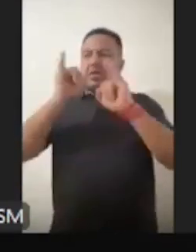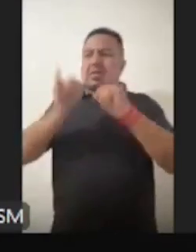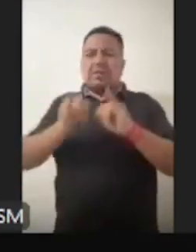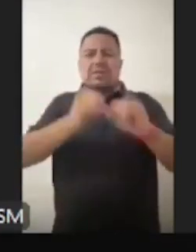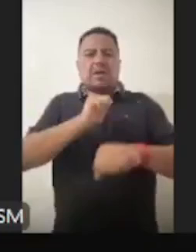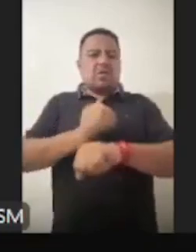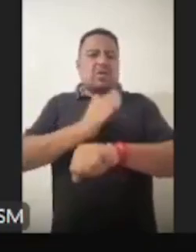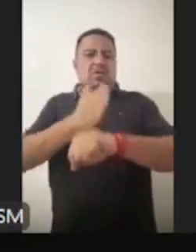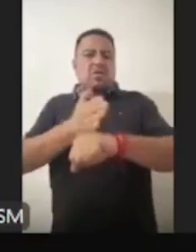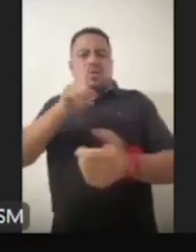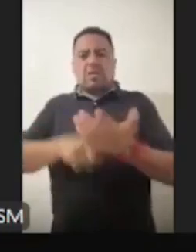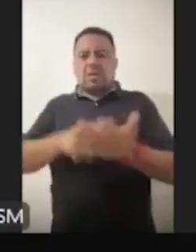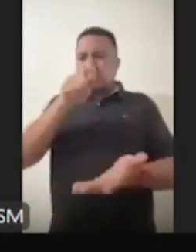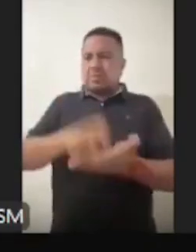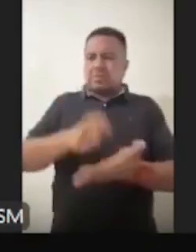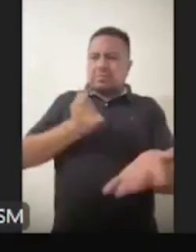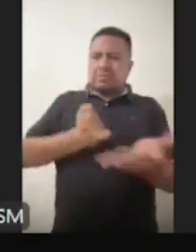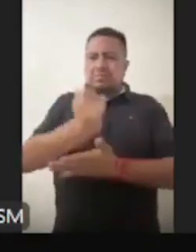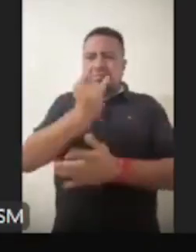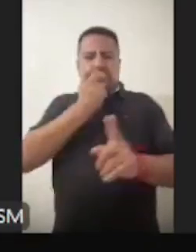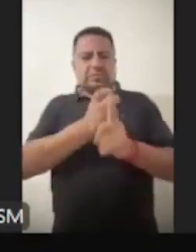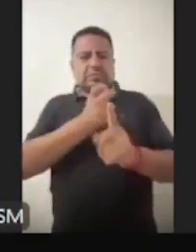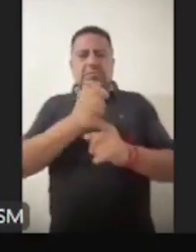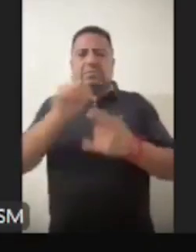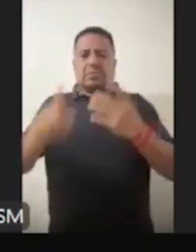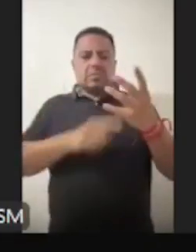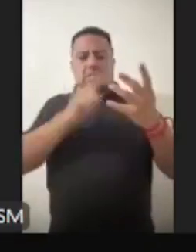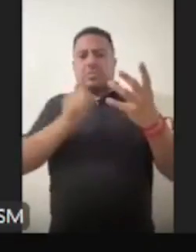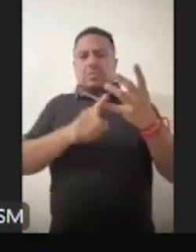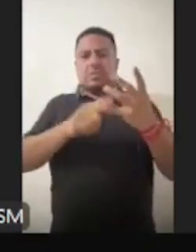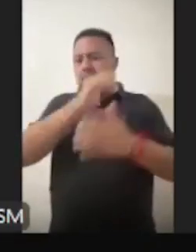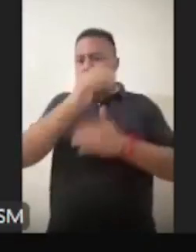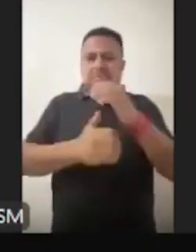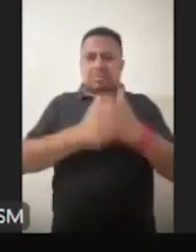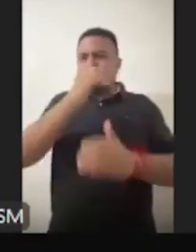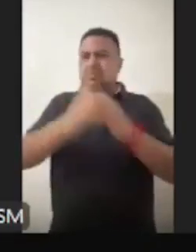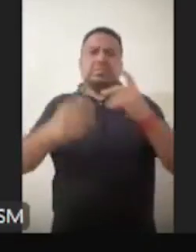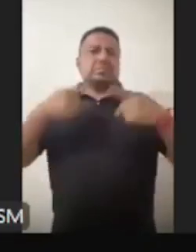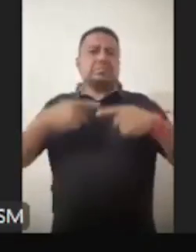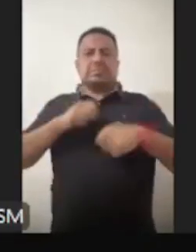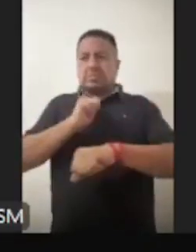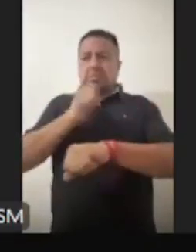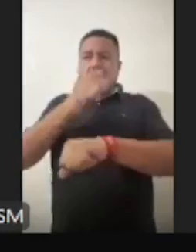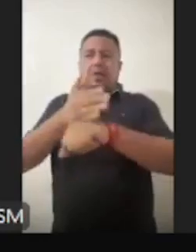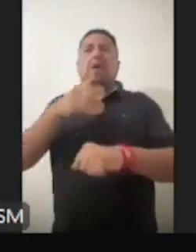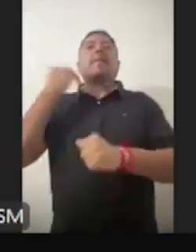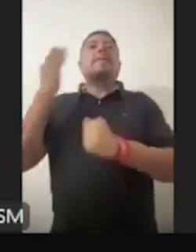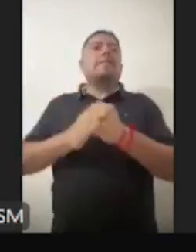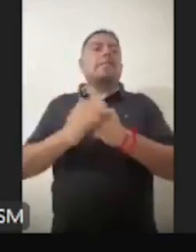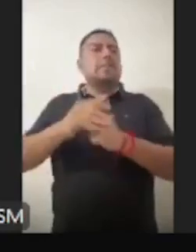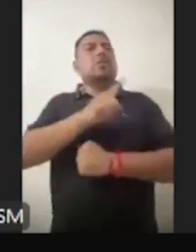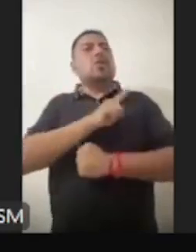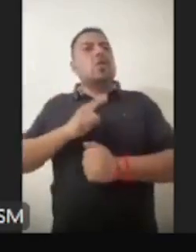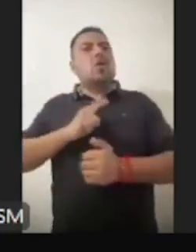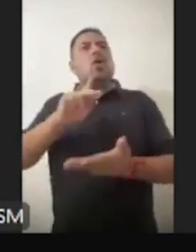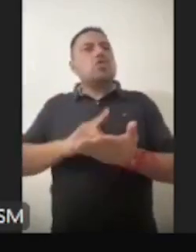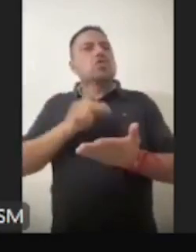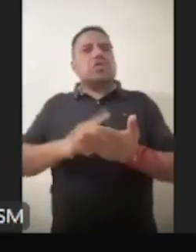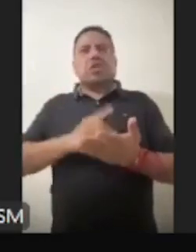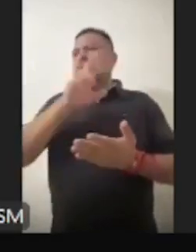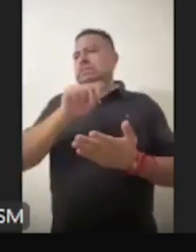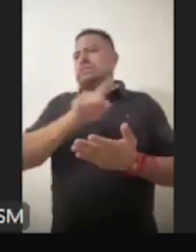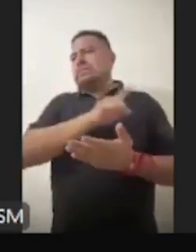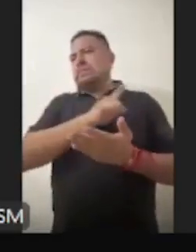esta sentencia. Cuarto, se combina a los sujetos sancionados para que en lo sucesivo eviten la repetición de conductas que infrinjan